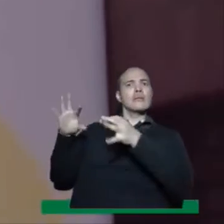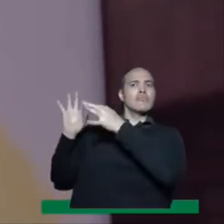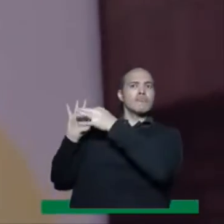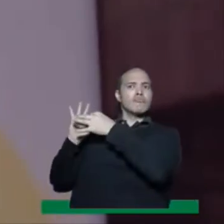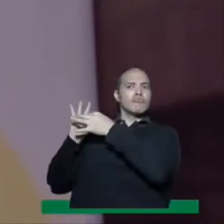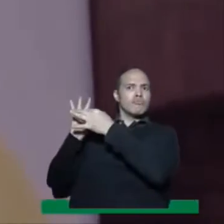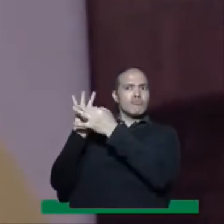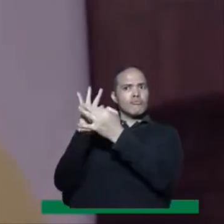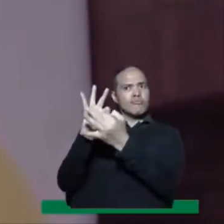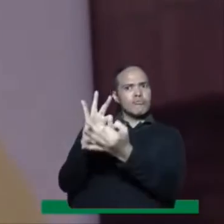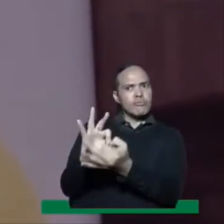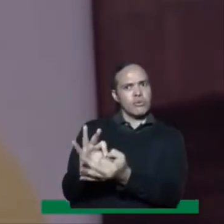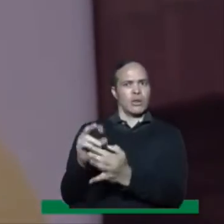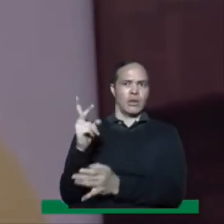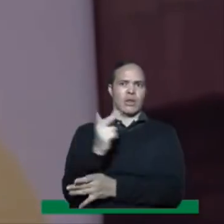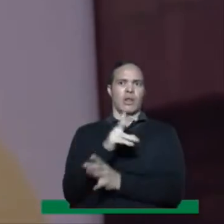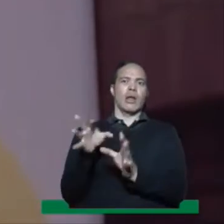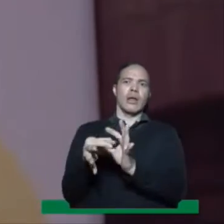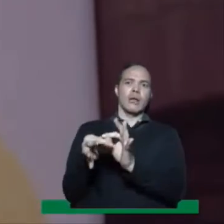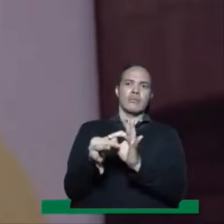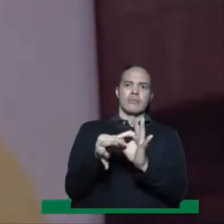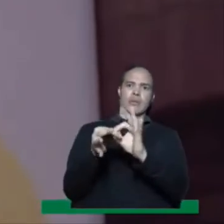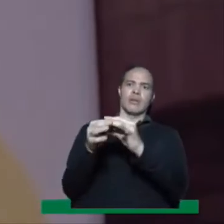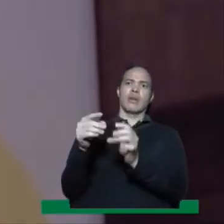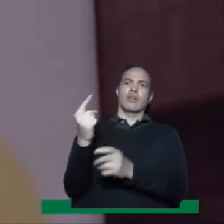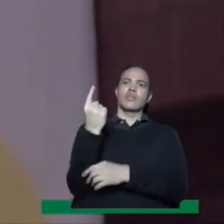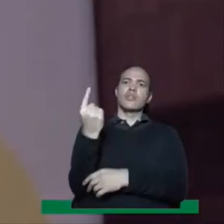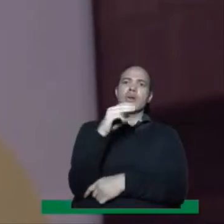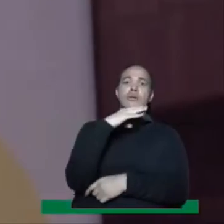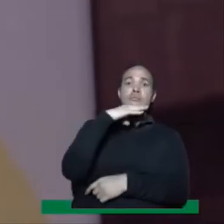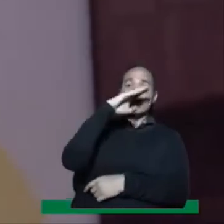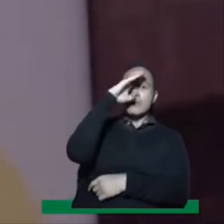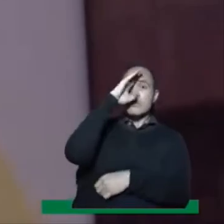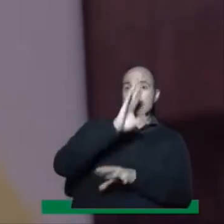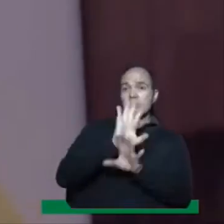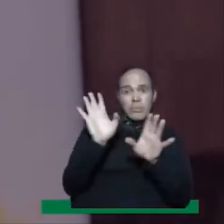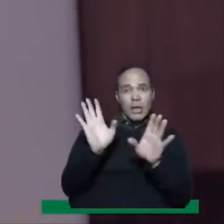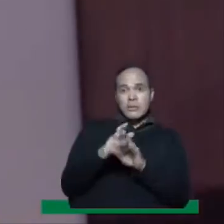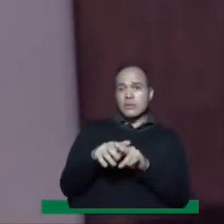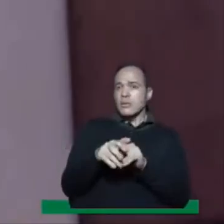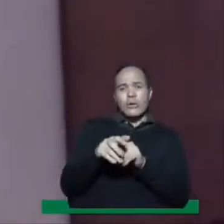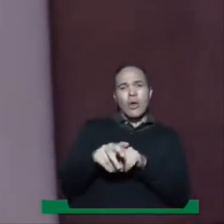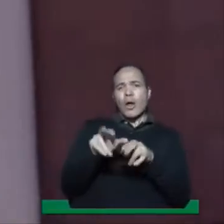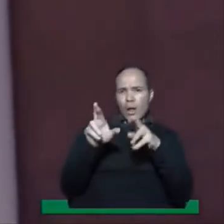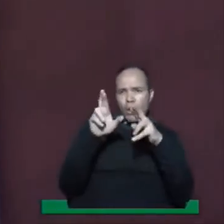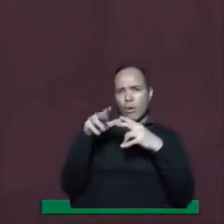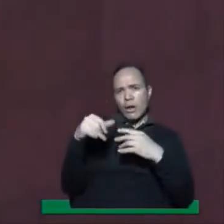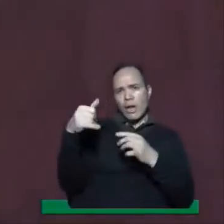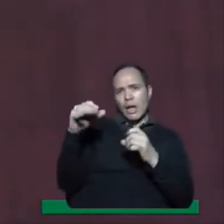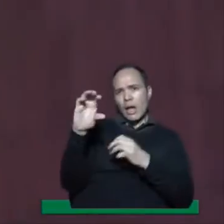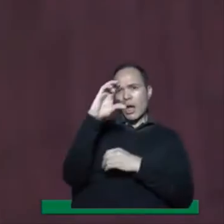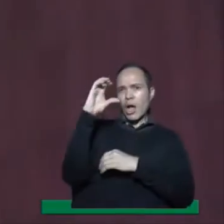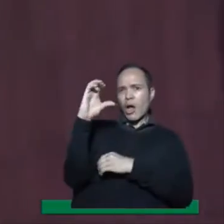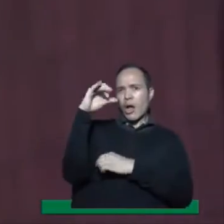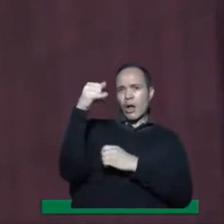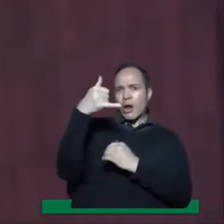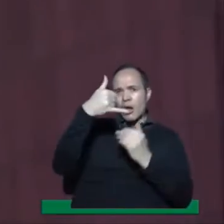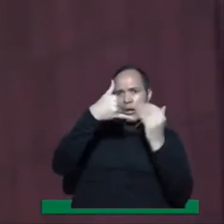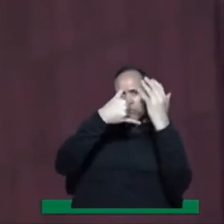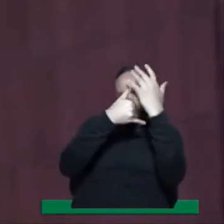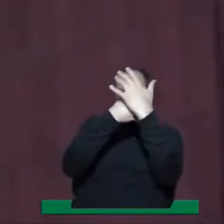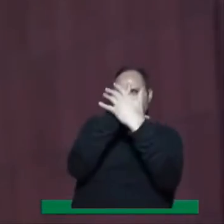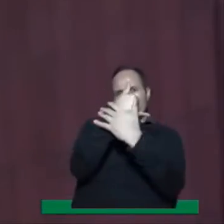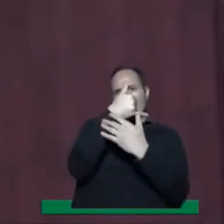destino inteligente, no solamente pensando como Medellín, sino que también Colombia se vuelva una réplica de un modelo de destinos inteligentes de